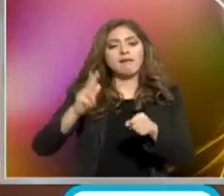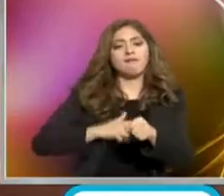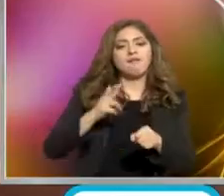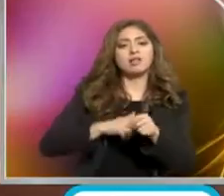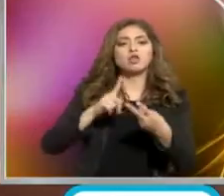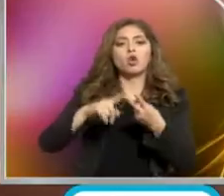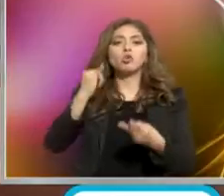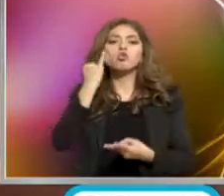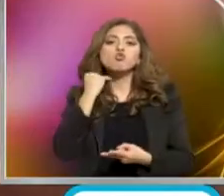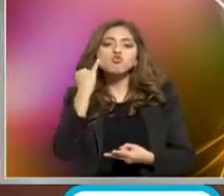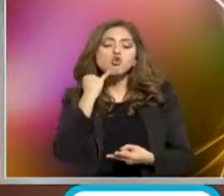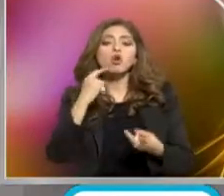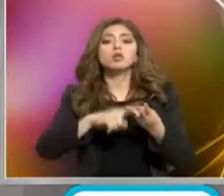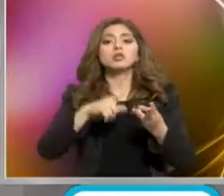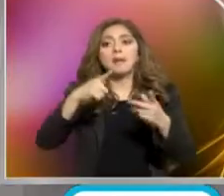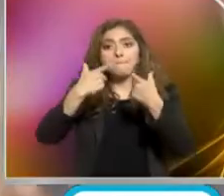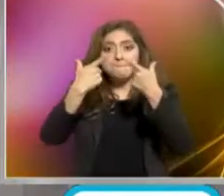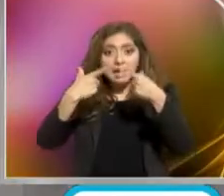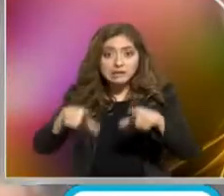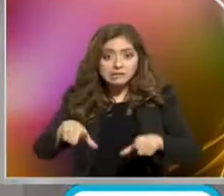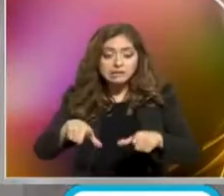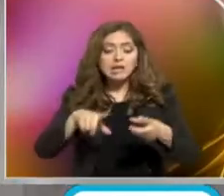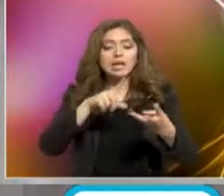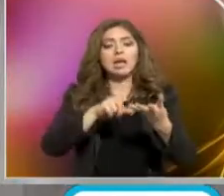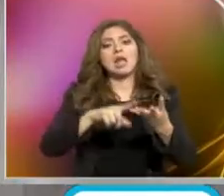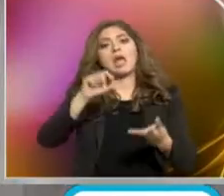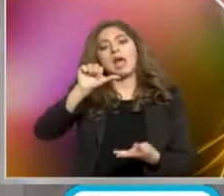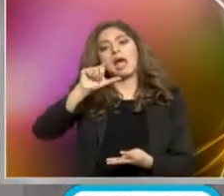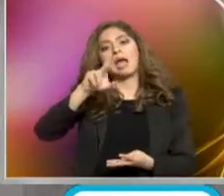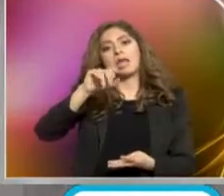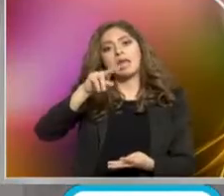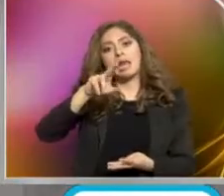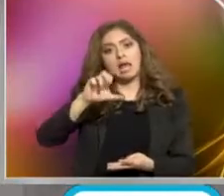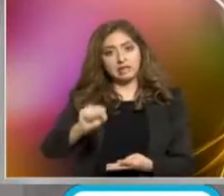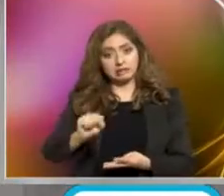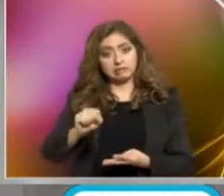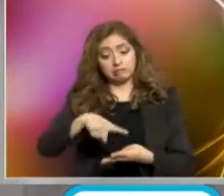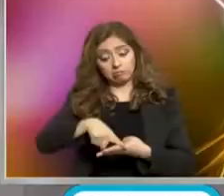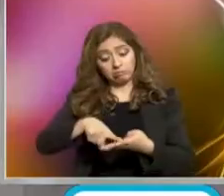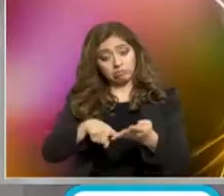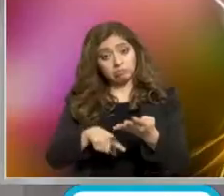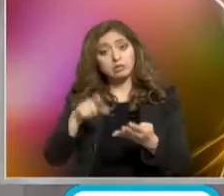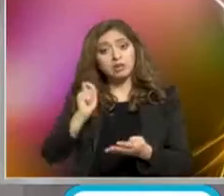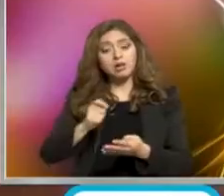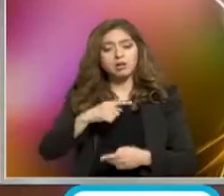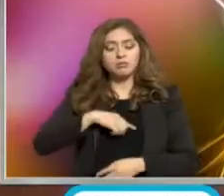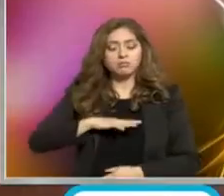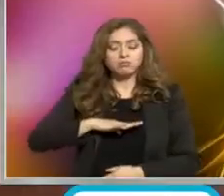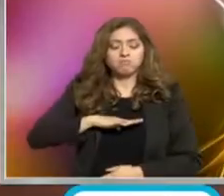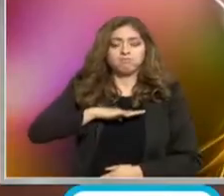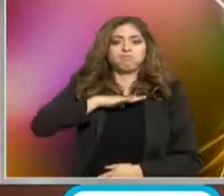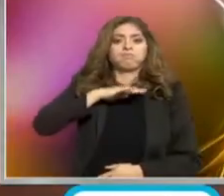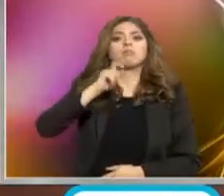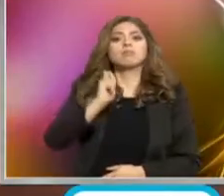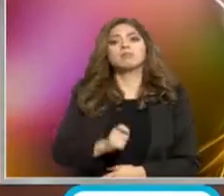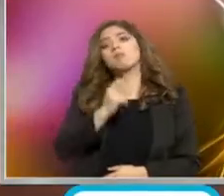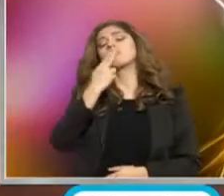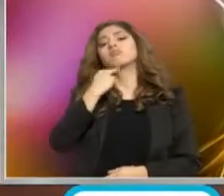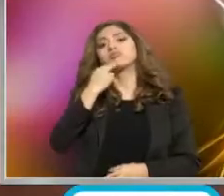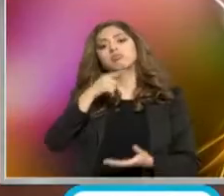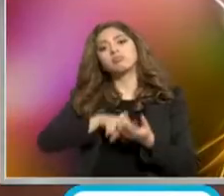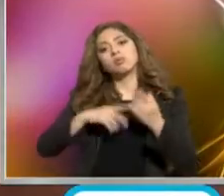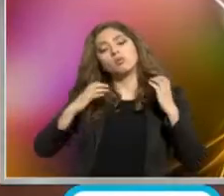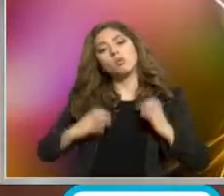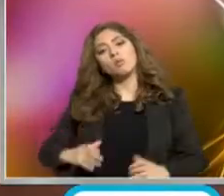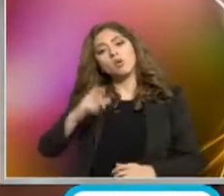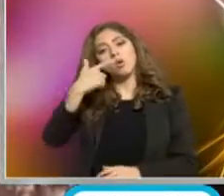industrializados, pastelillos industrializados, harinas refinadas, estos nos van a elevar demasiado de la glucosa y van a provocar cambios bruscos